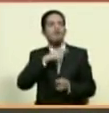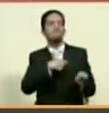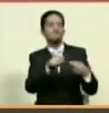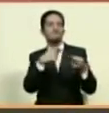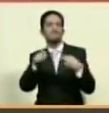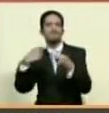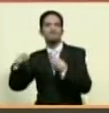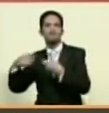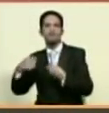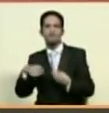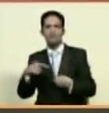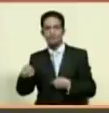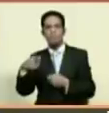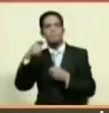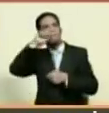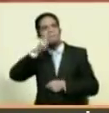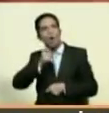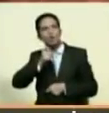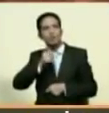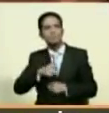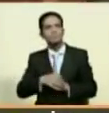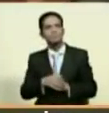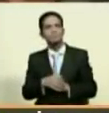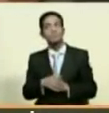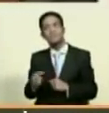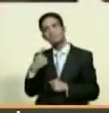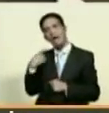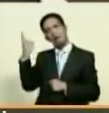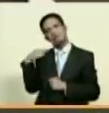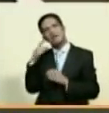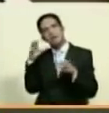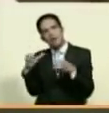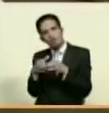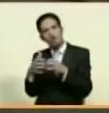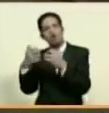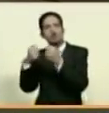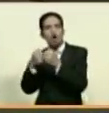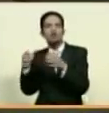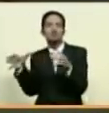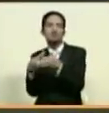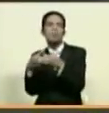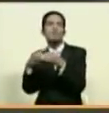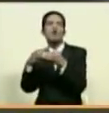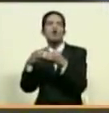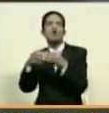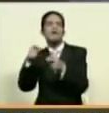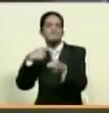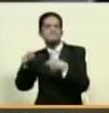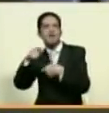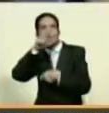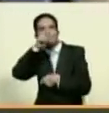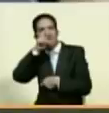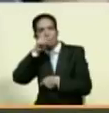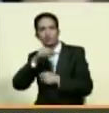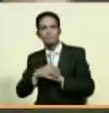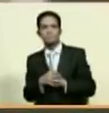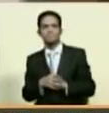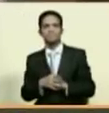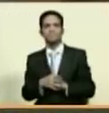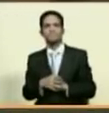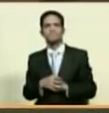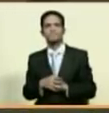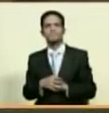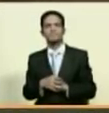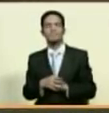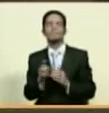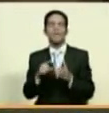rubro, con las acciones que hemos tomado el día de ayer con el sector avícola, ¿no? Con el sector avícola. Es